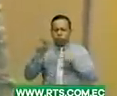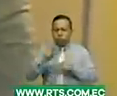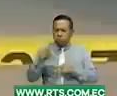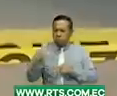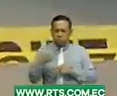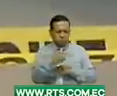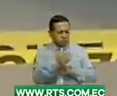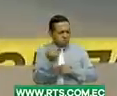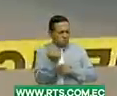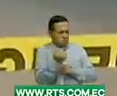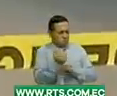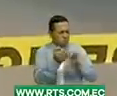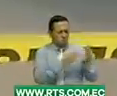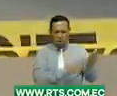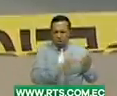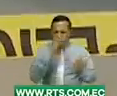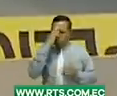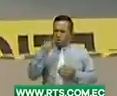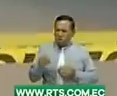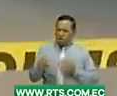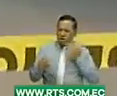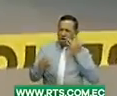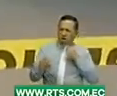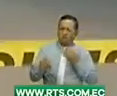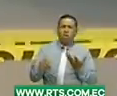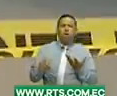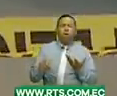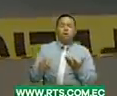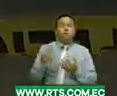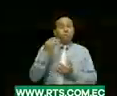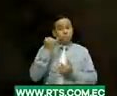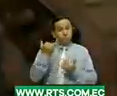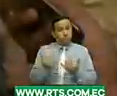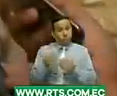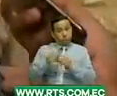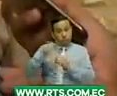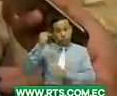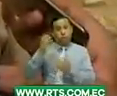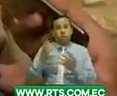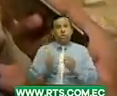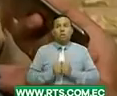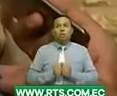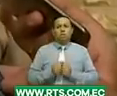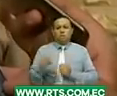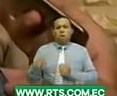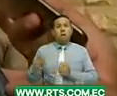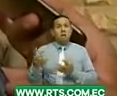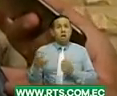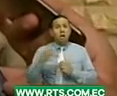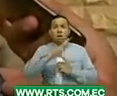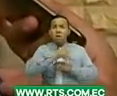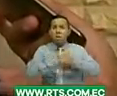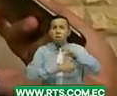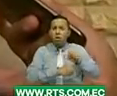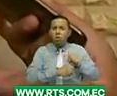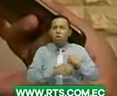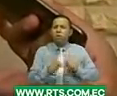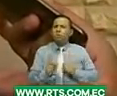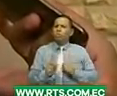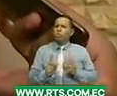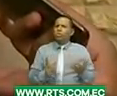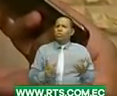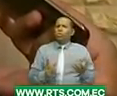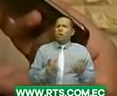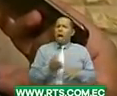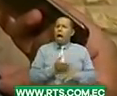de este suceso que ha enlutado a toda una familia. Se descarta el robo porque los familiares en primera instancia incluso habían